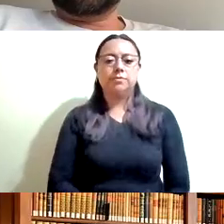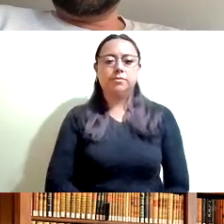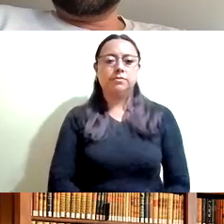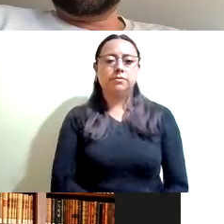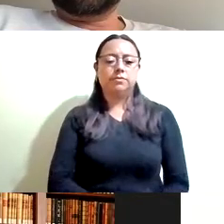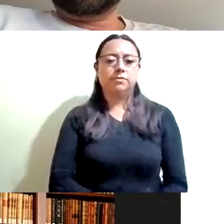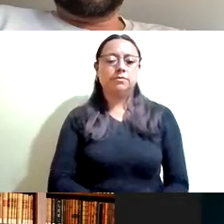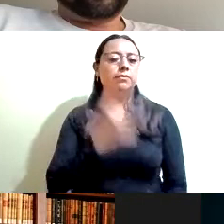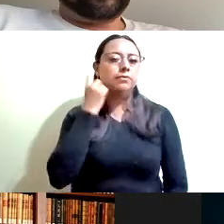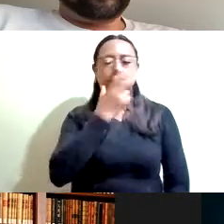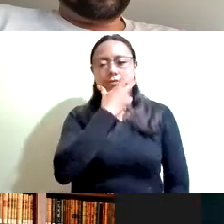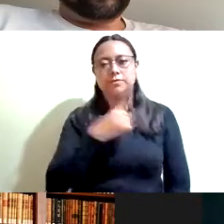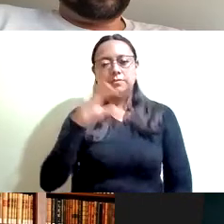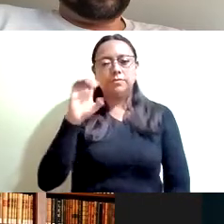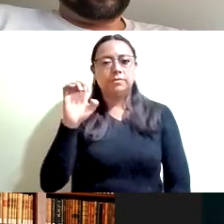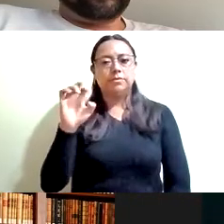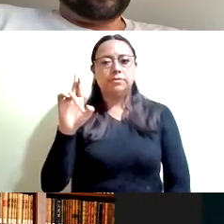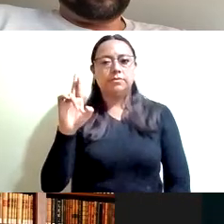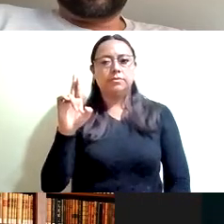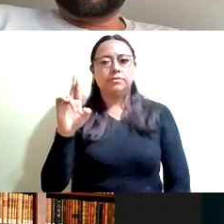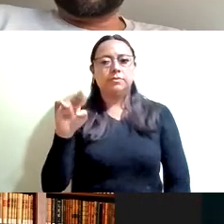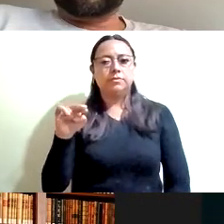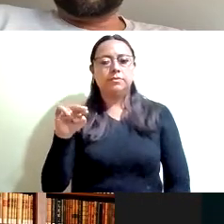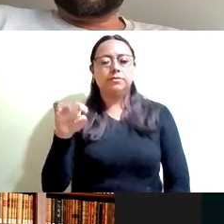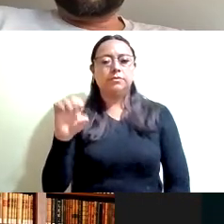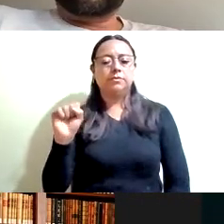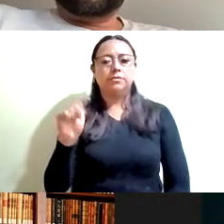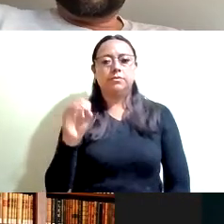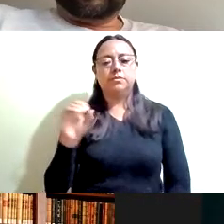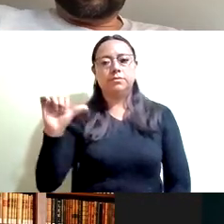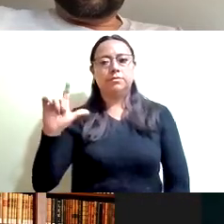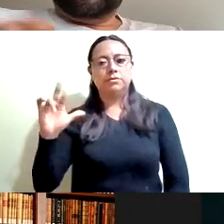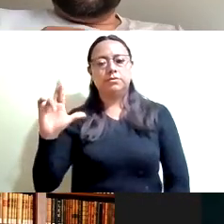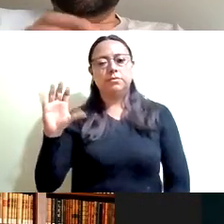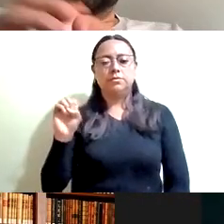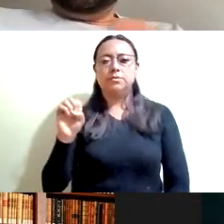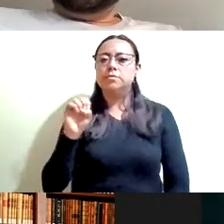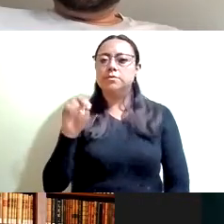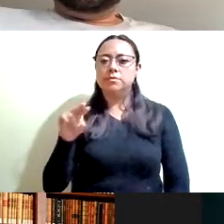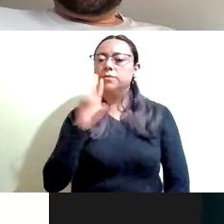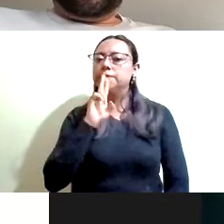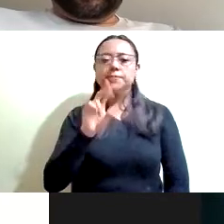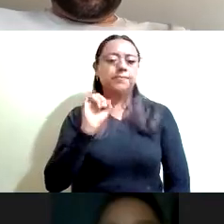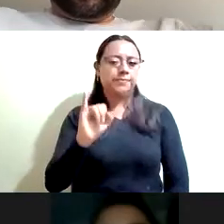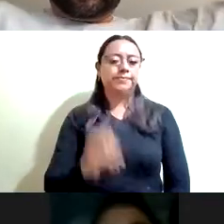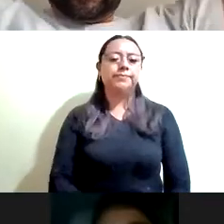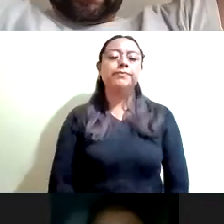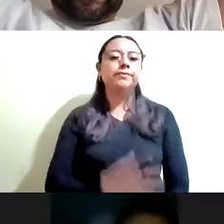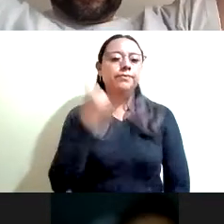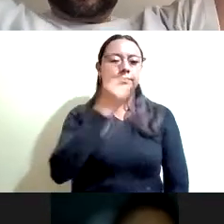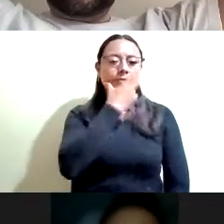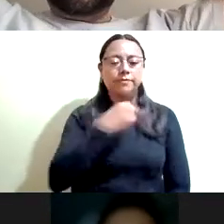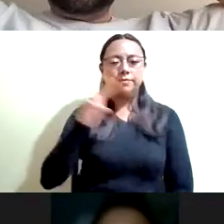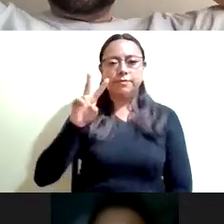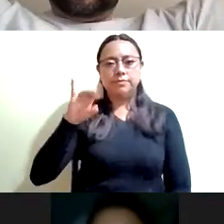Diputado Ernesto Alarcón Jiménez. Ernesto Alarcón, a favor. Gracias, diputado. Diputado Víctor Hugo Lobo